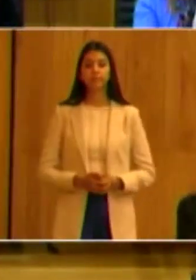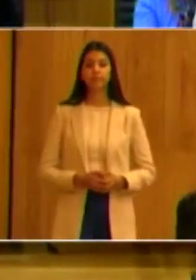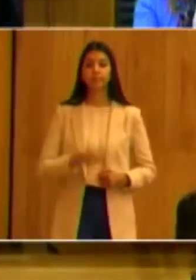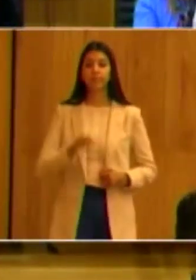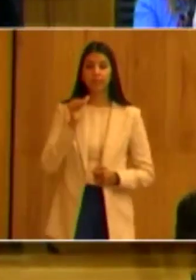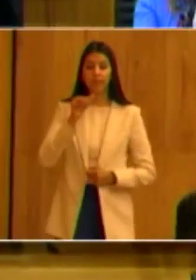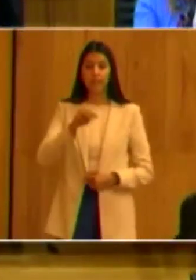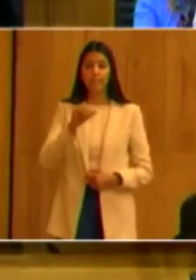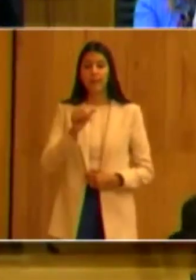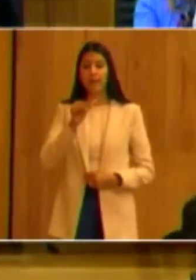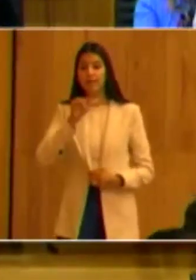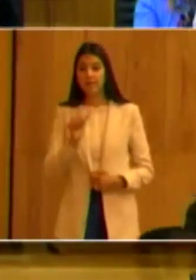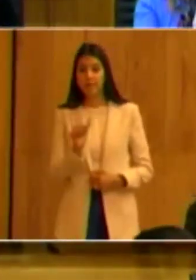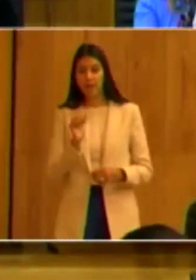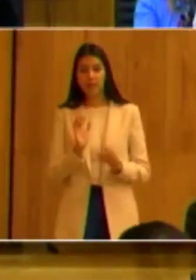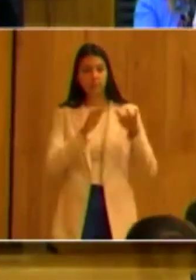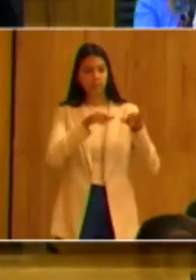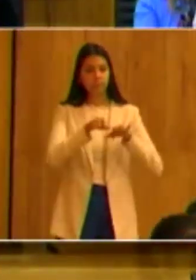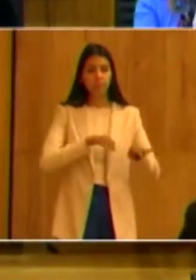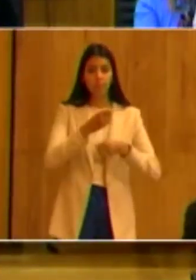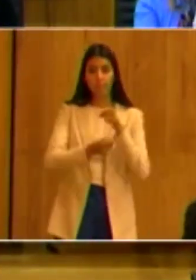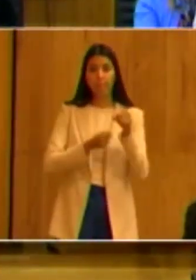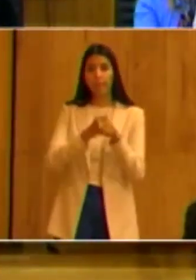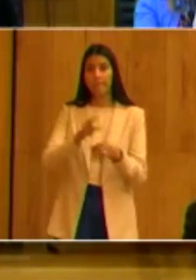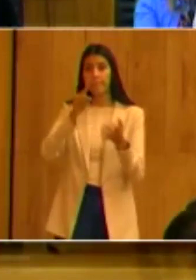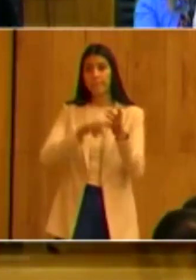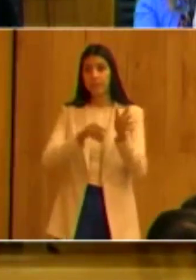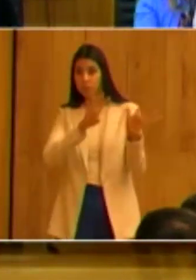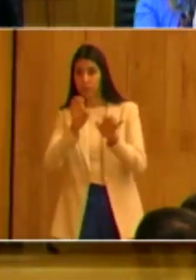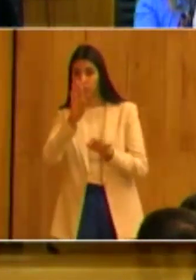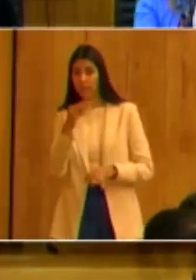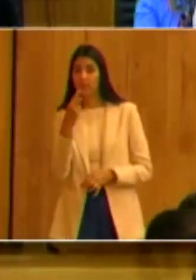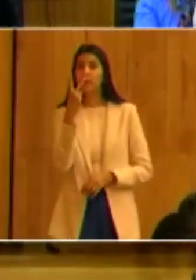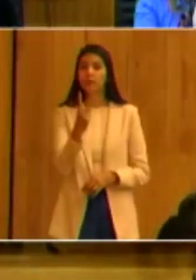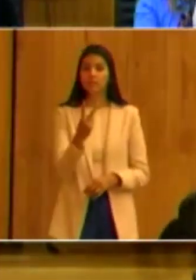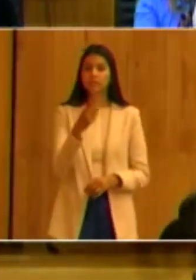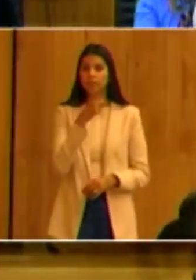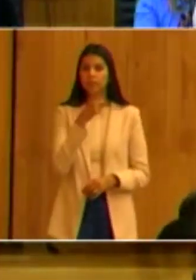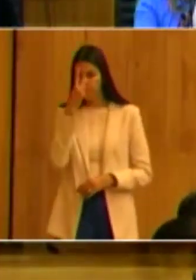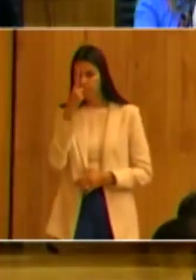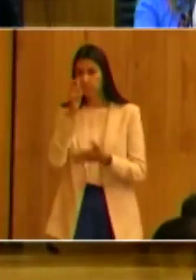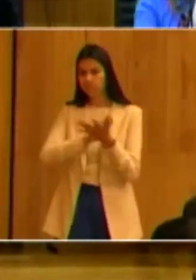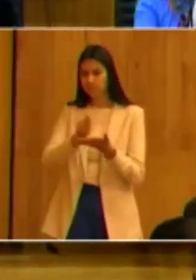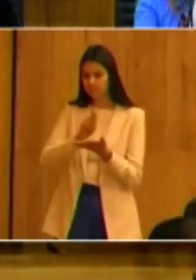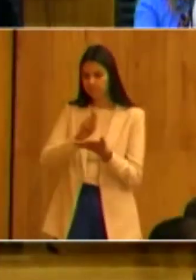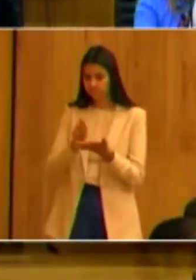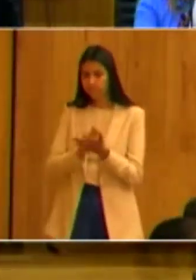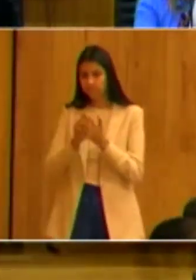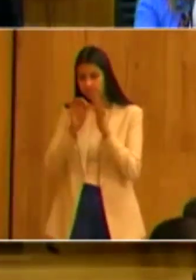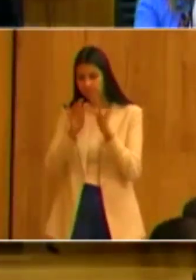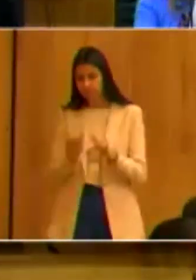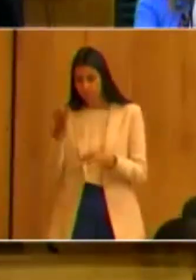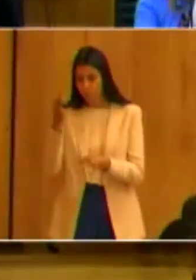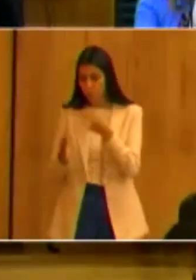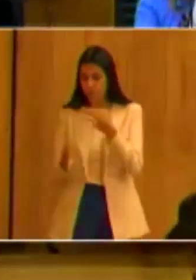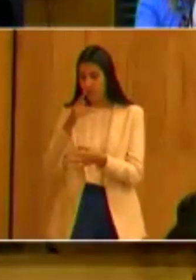Amalia Herrera Arroyo ingresó a laborar en el año 1992 como escribiente en el Juzgado Penal